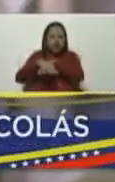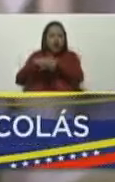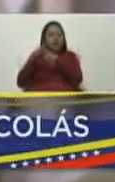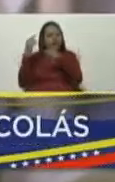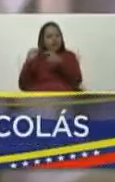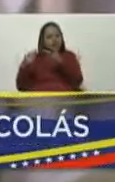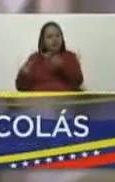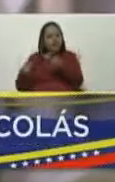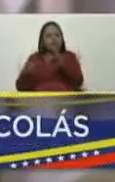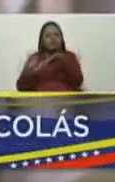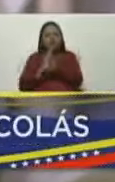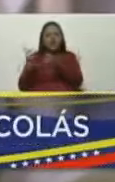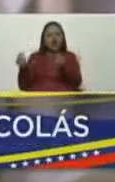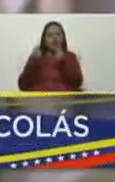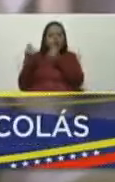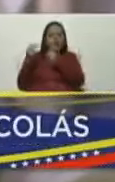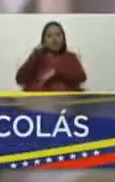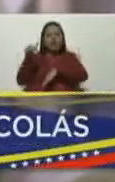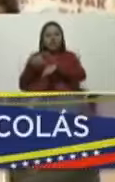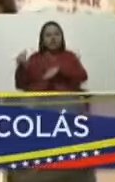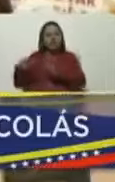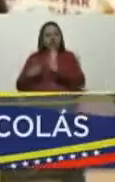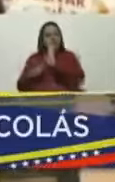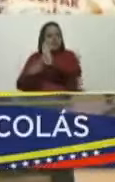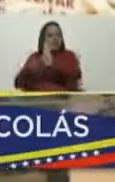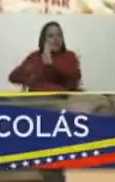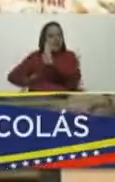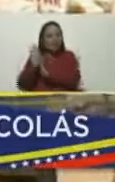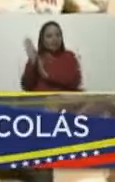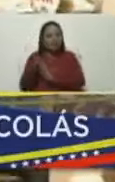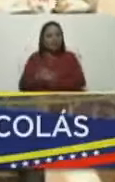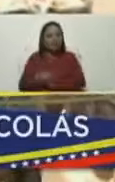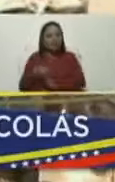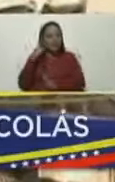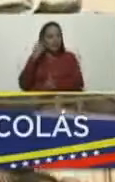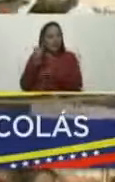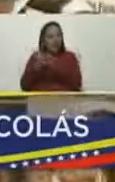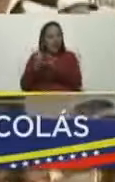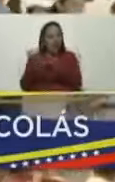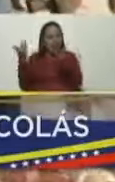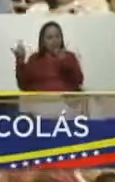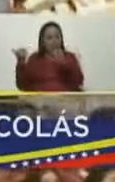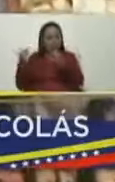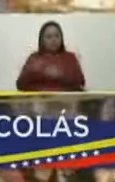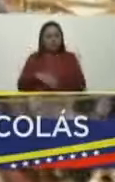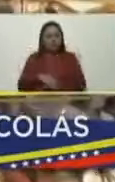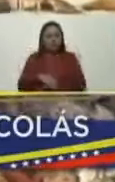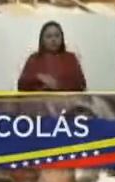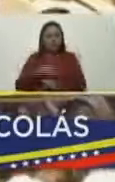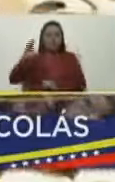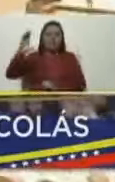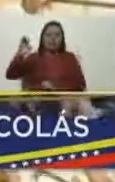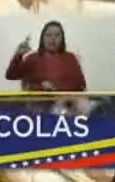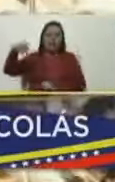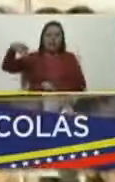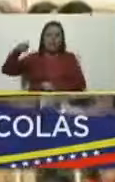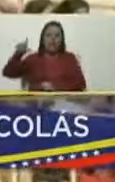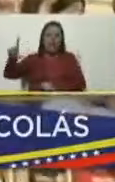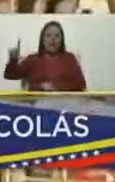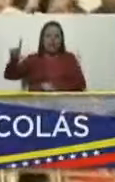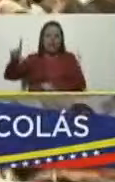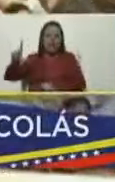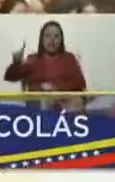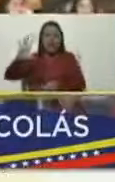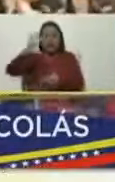economía nacional y hoy demuestra crecimiento. Fíjese esta cifra, presidente. Según CEPAL, América Latina y el Caribe,